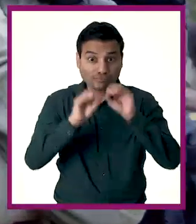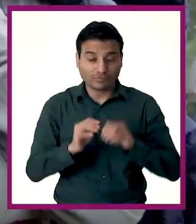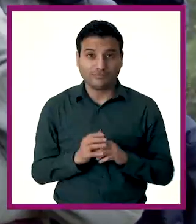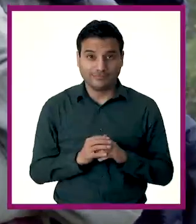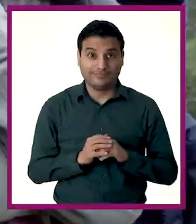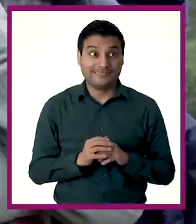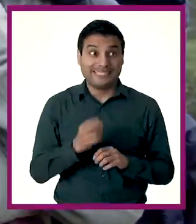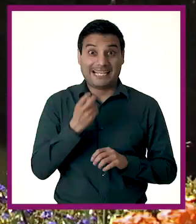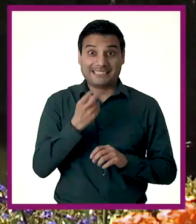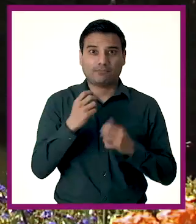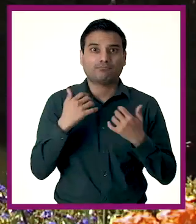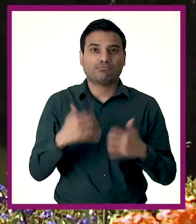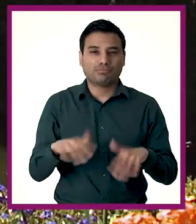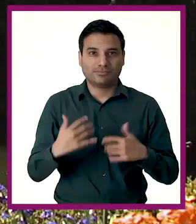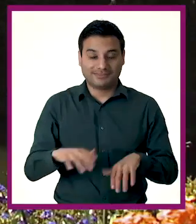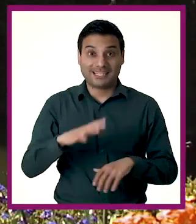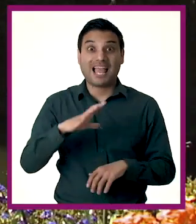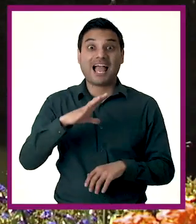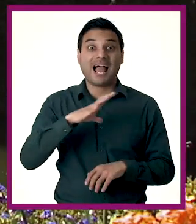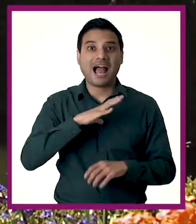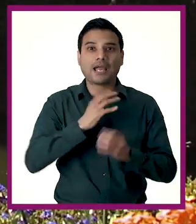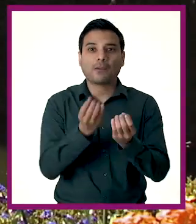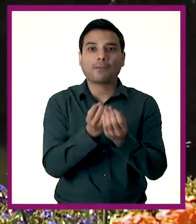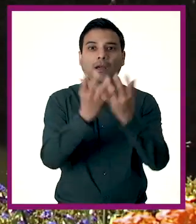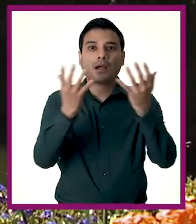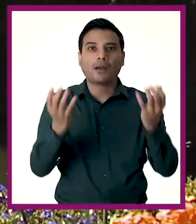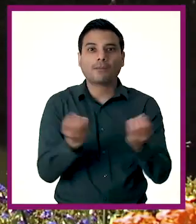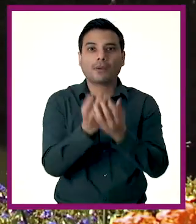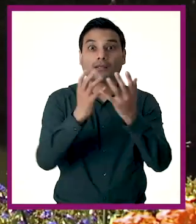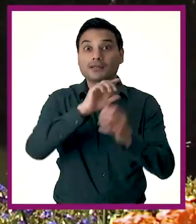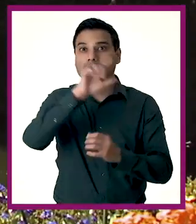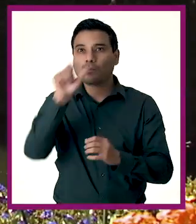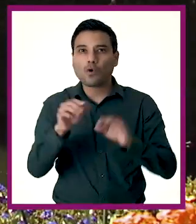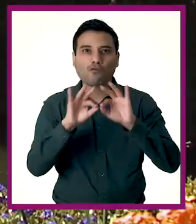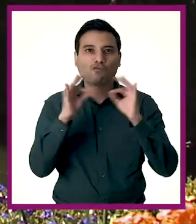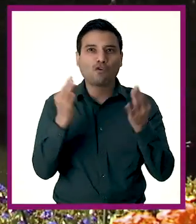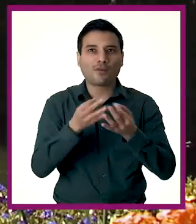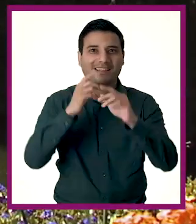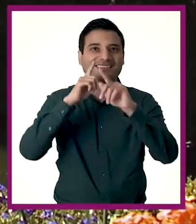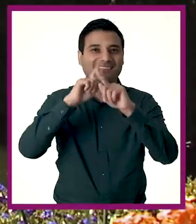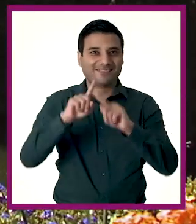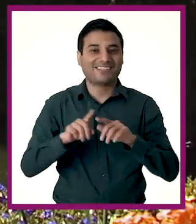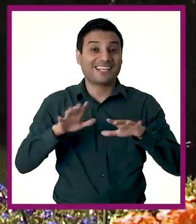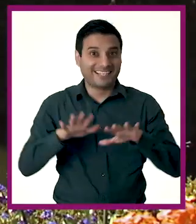está diseñada para crear figuras completamente diferentes cada vez.